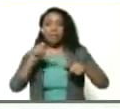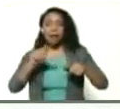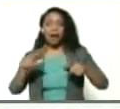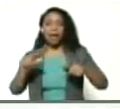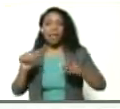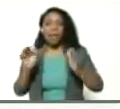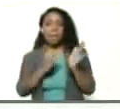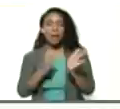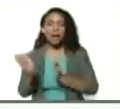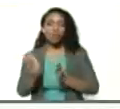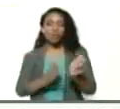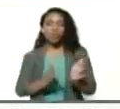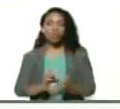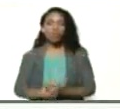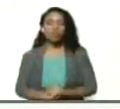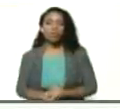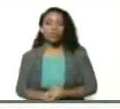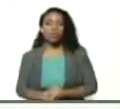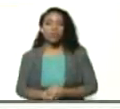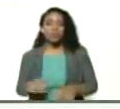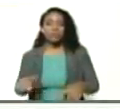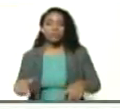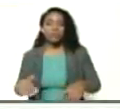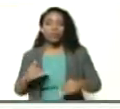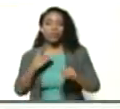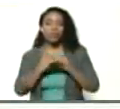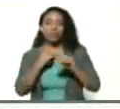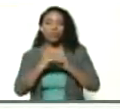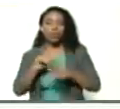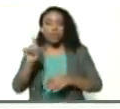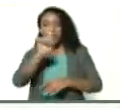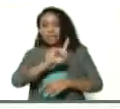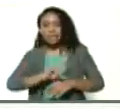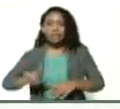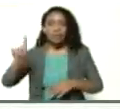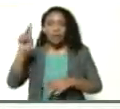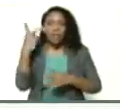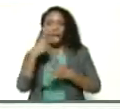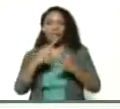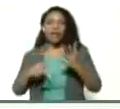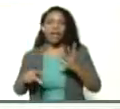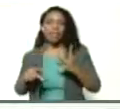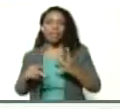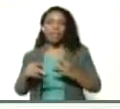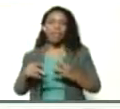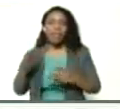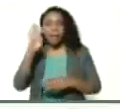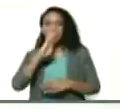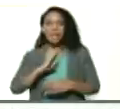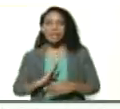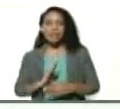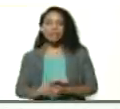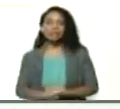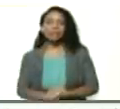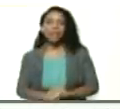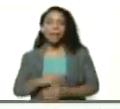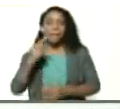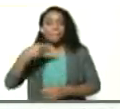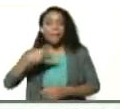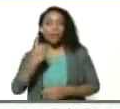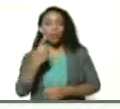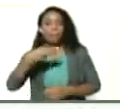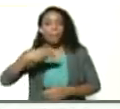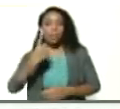marzo, coincidiendo con la circulación en el país de la variante Bolsonaro, la variante brasilera P1 y